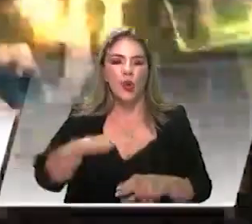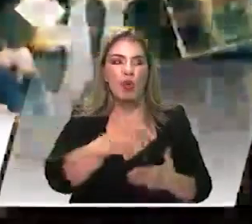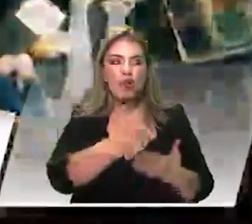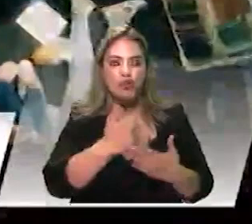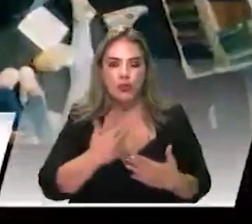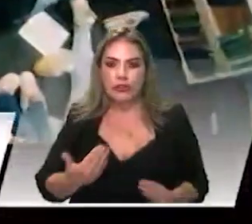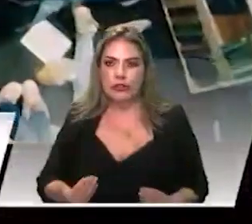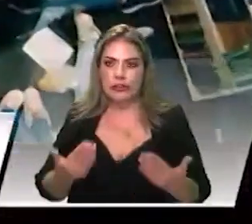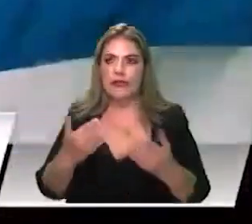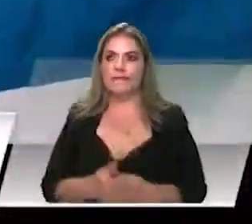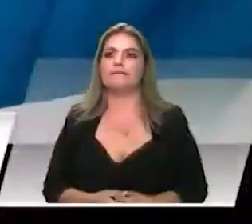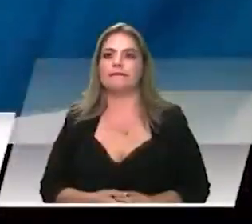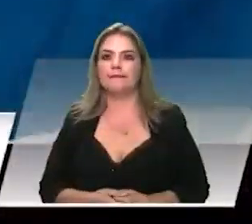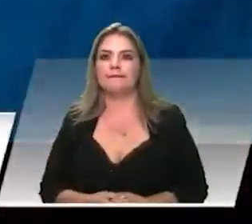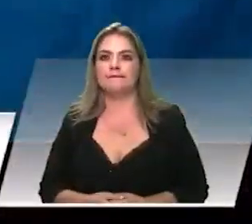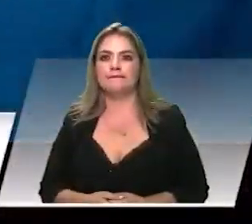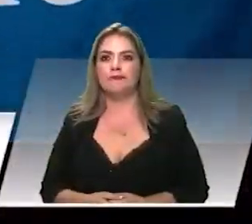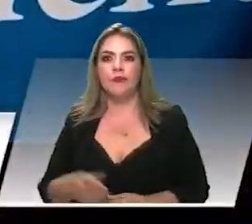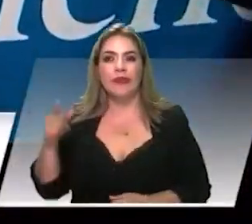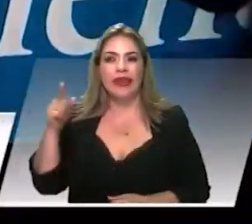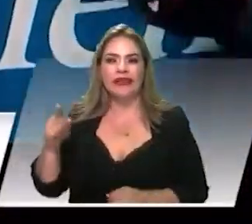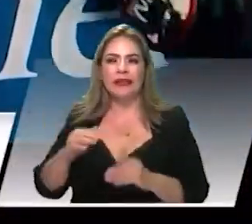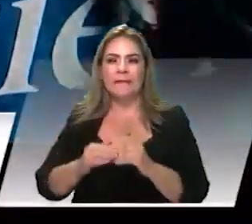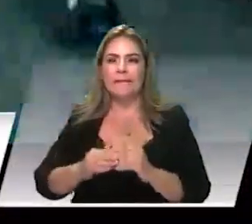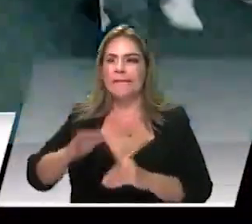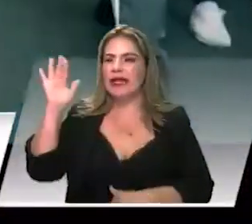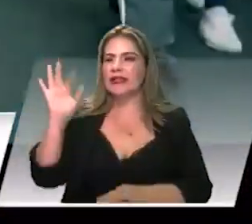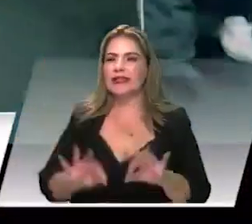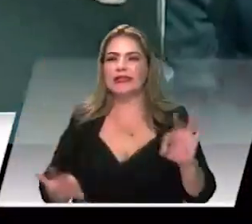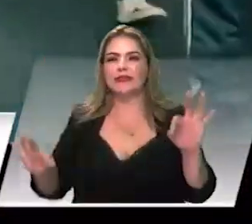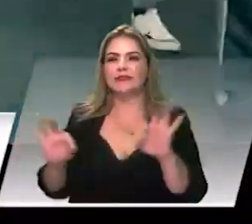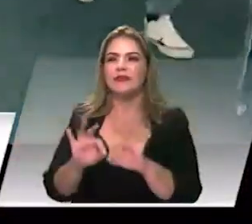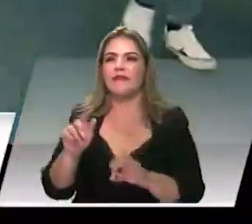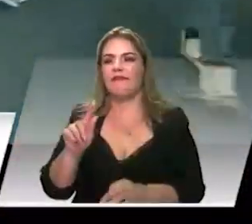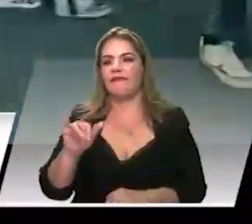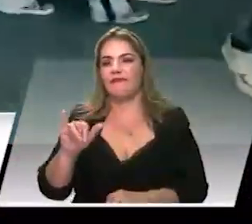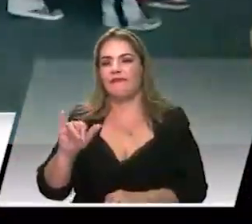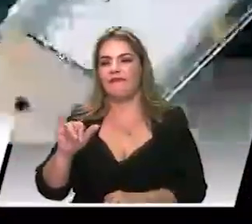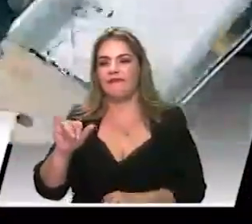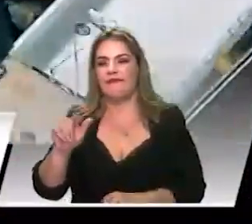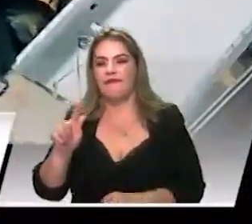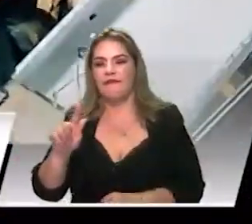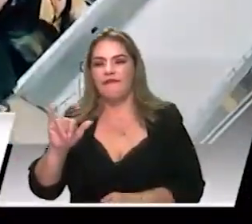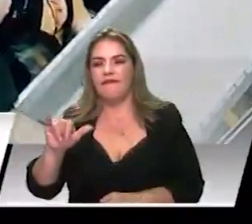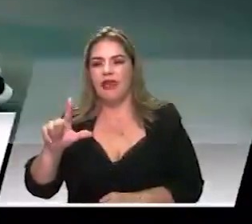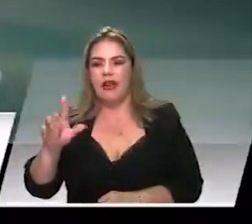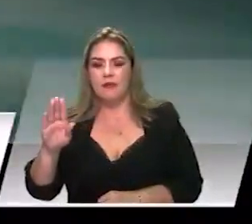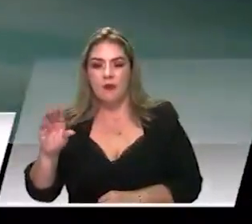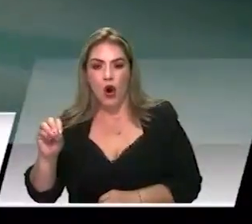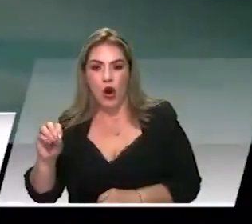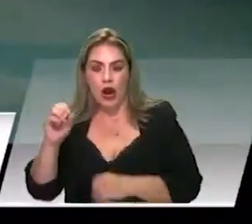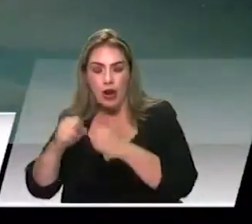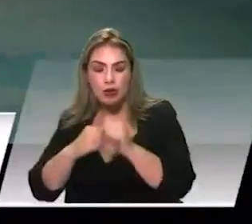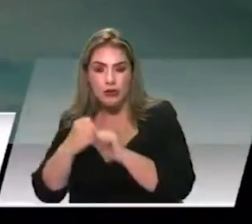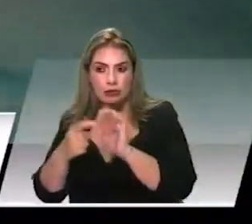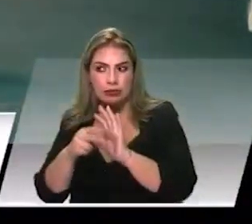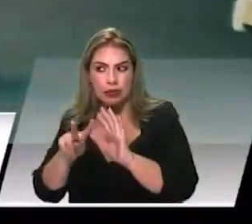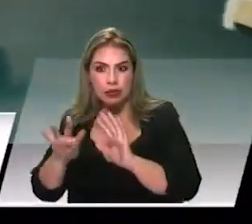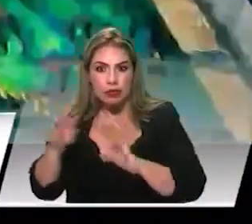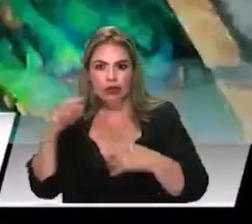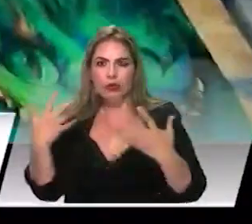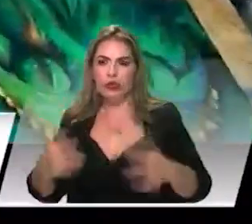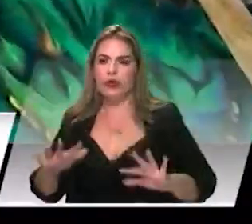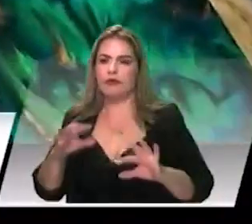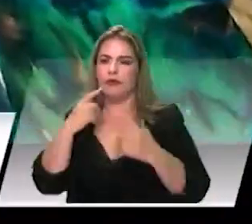conflicto. La Filbo es una de las ferias más importantes de Latinoamérica, donde para escritores y editoriales estar es muy destacado.